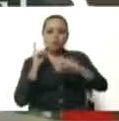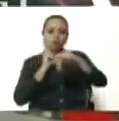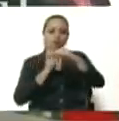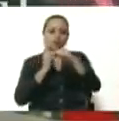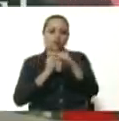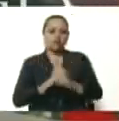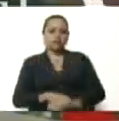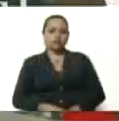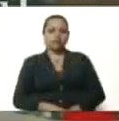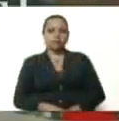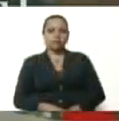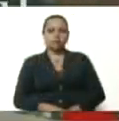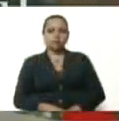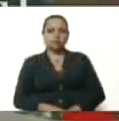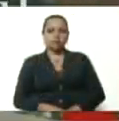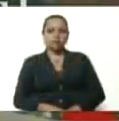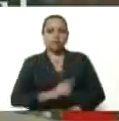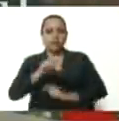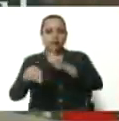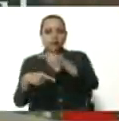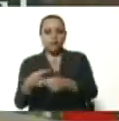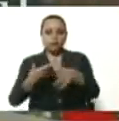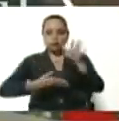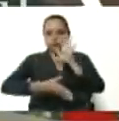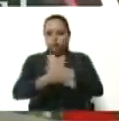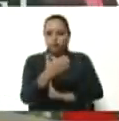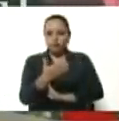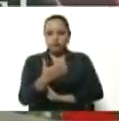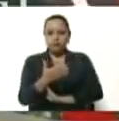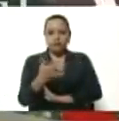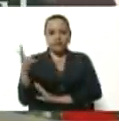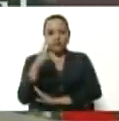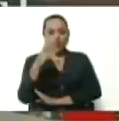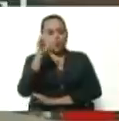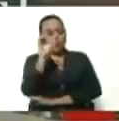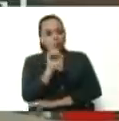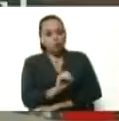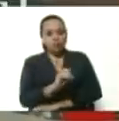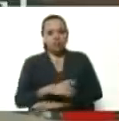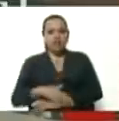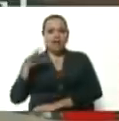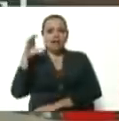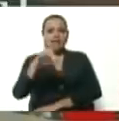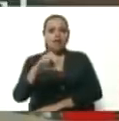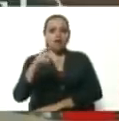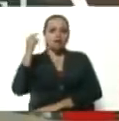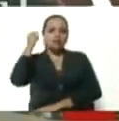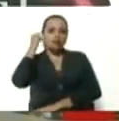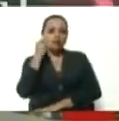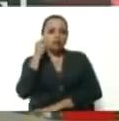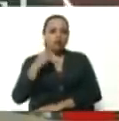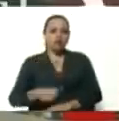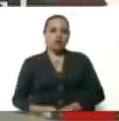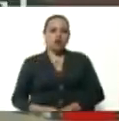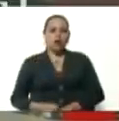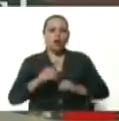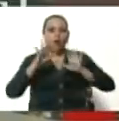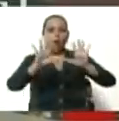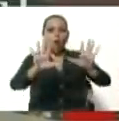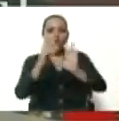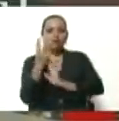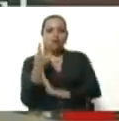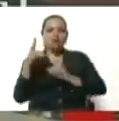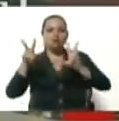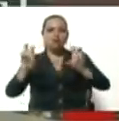positivo. Luego nos vamos al oriente del país, presidente. En el estado Sucre hay 11 nuevos